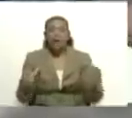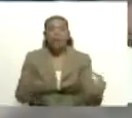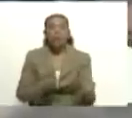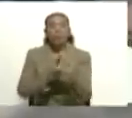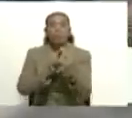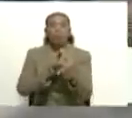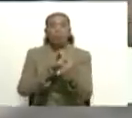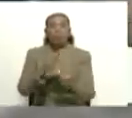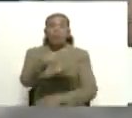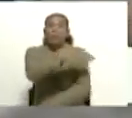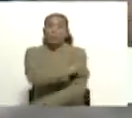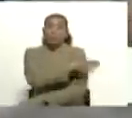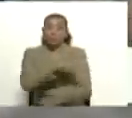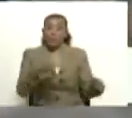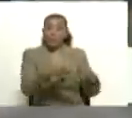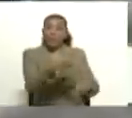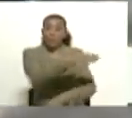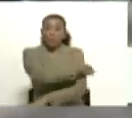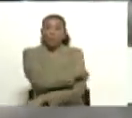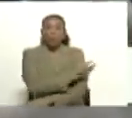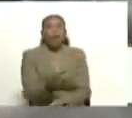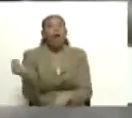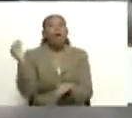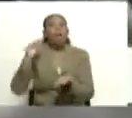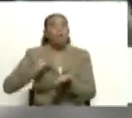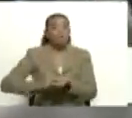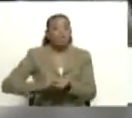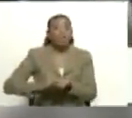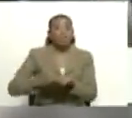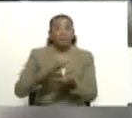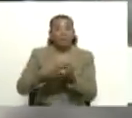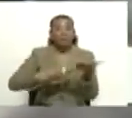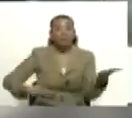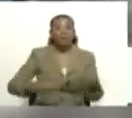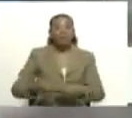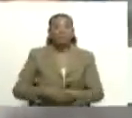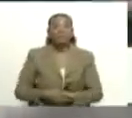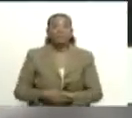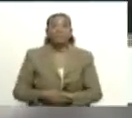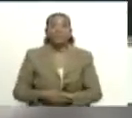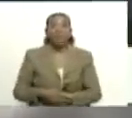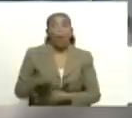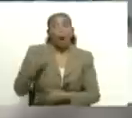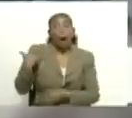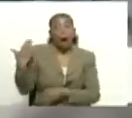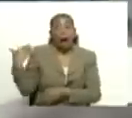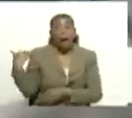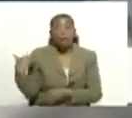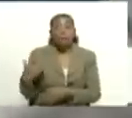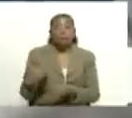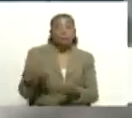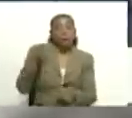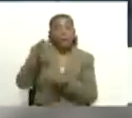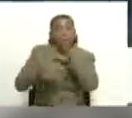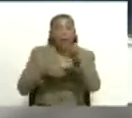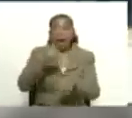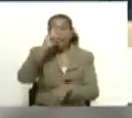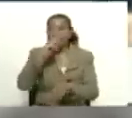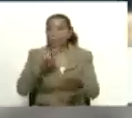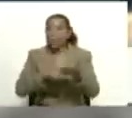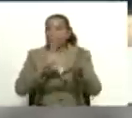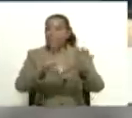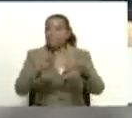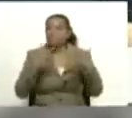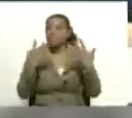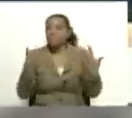esta oposición, reiterar lo que en muchas oportunidades, desde el año